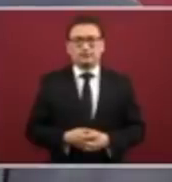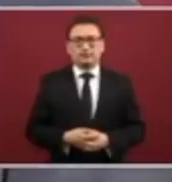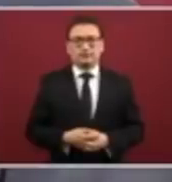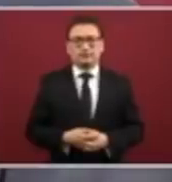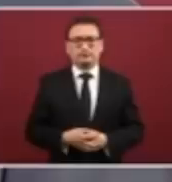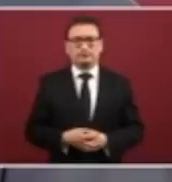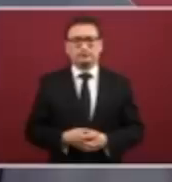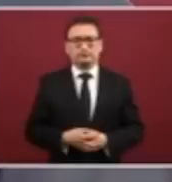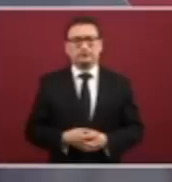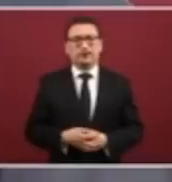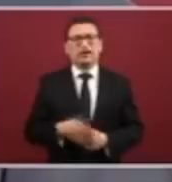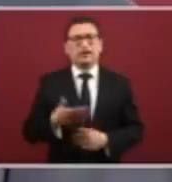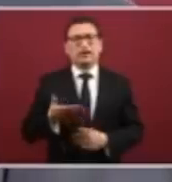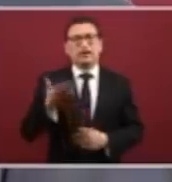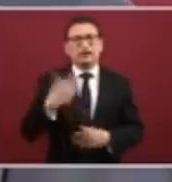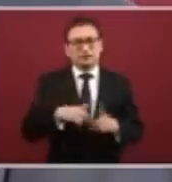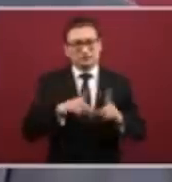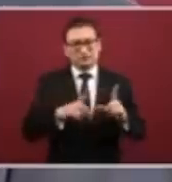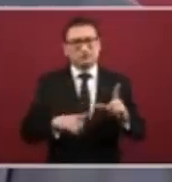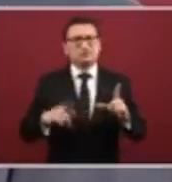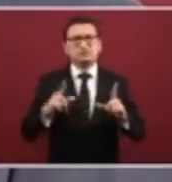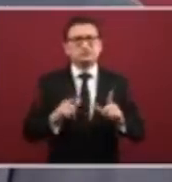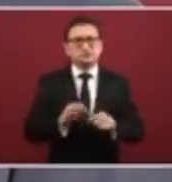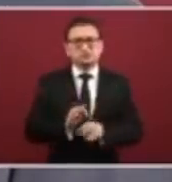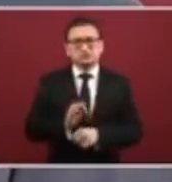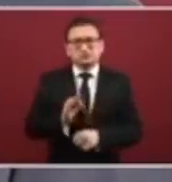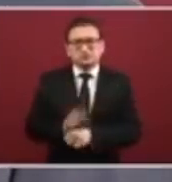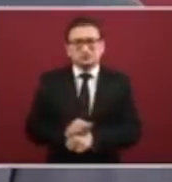No había protección,